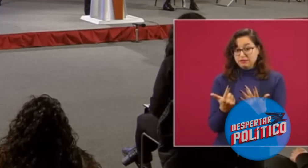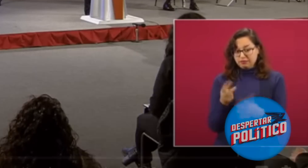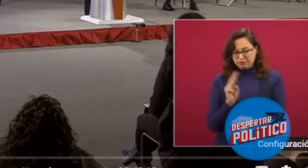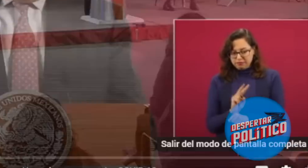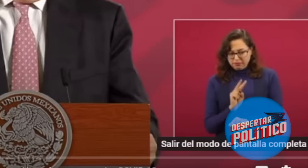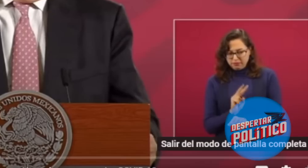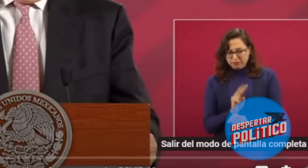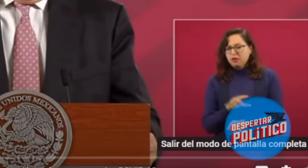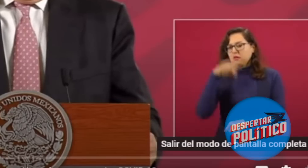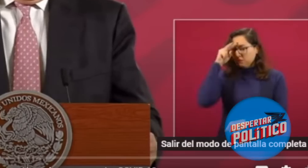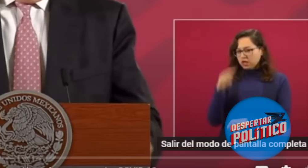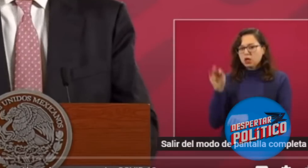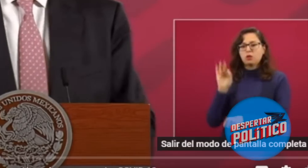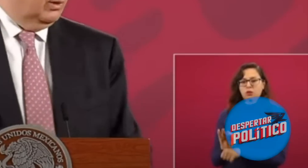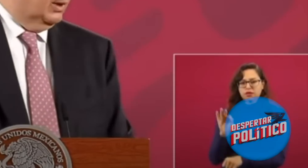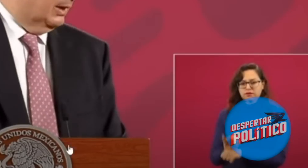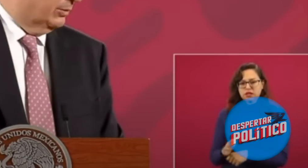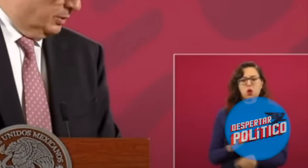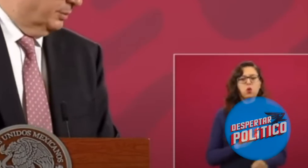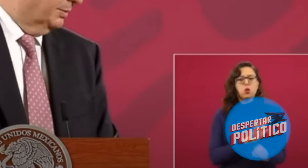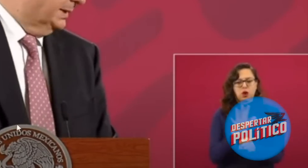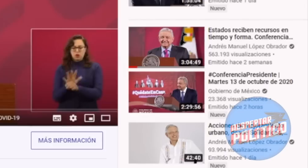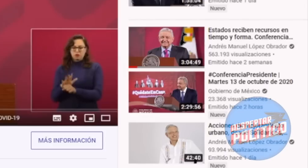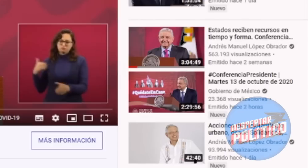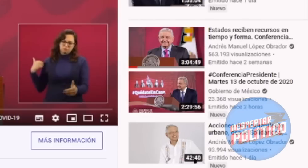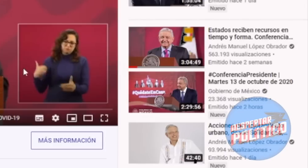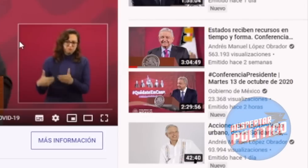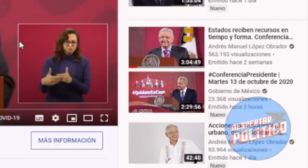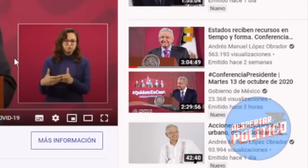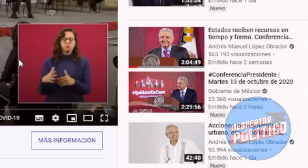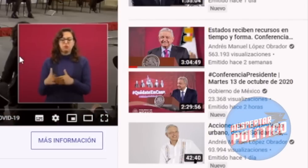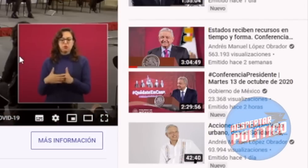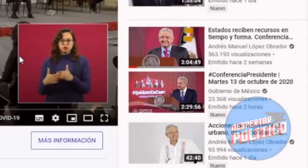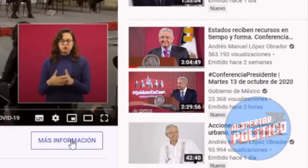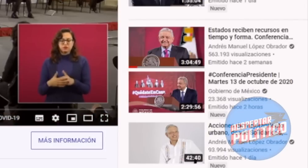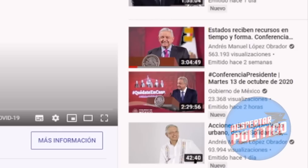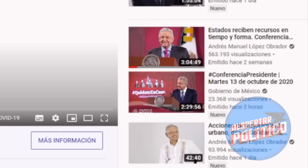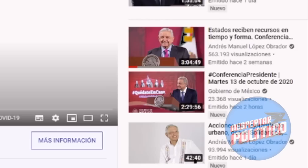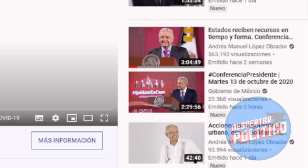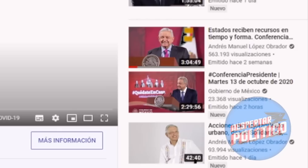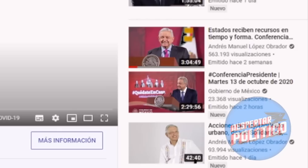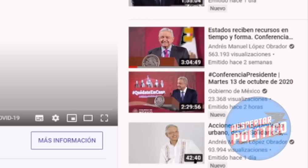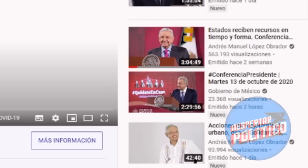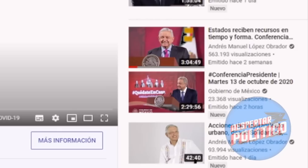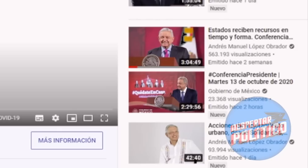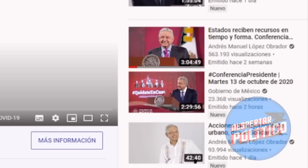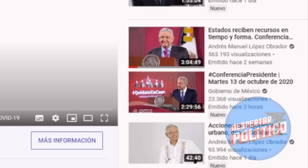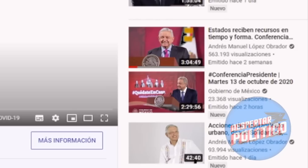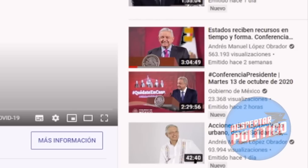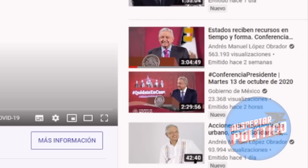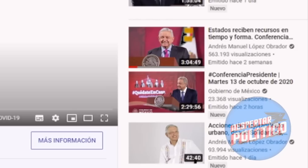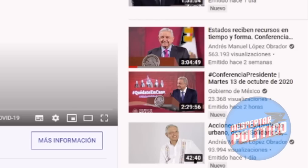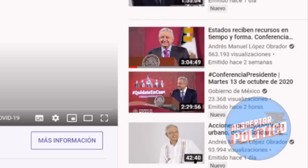pueden ser útiles para México en los próximos meses. Muchas gracias. Y esa es la gran noticia para